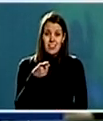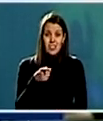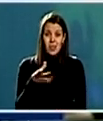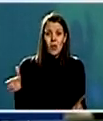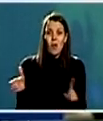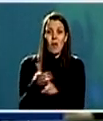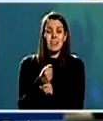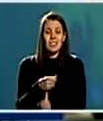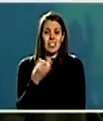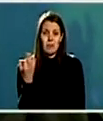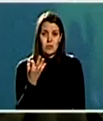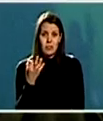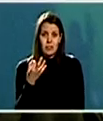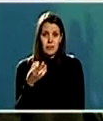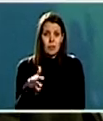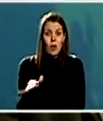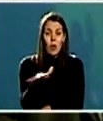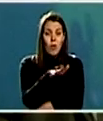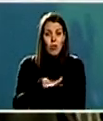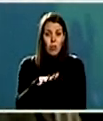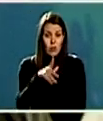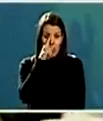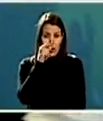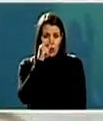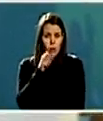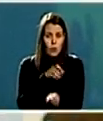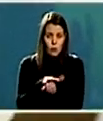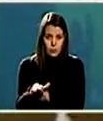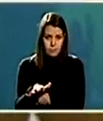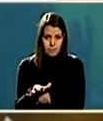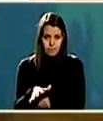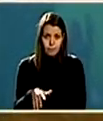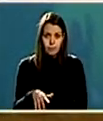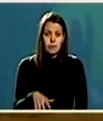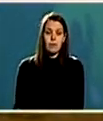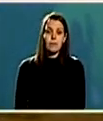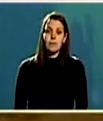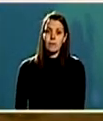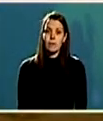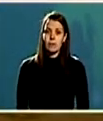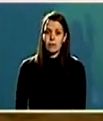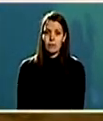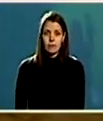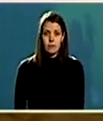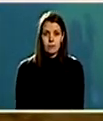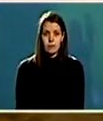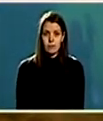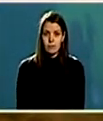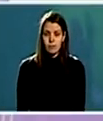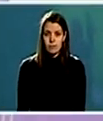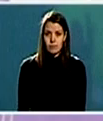parte menor provincia de Lugo azos mes de marz convocar un pleno de